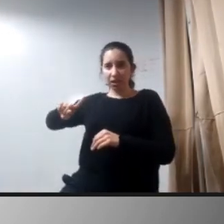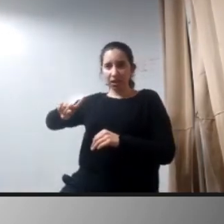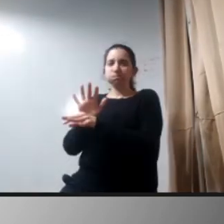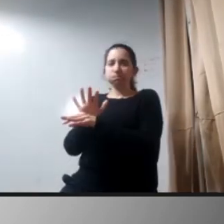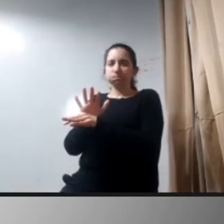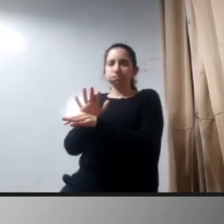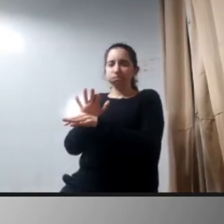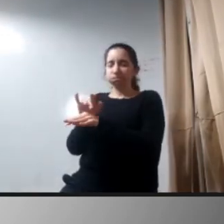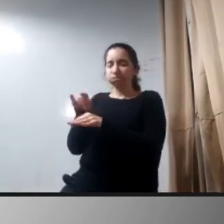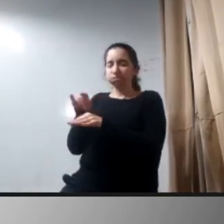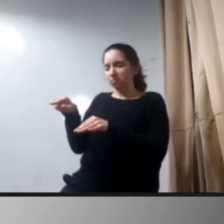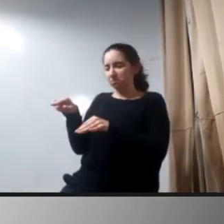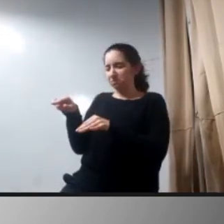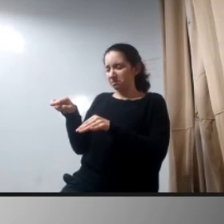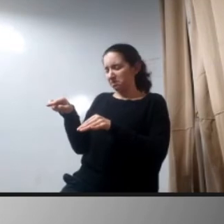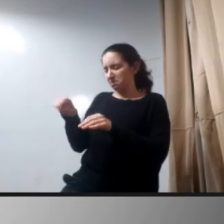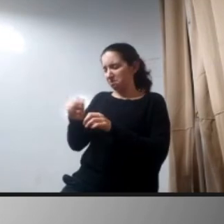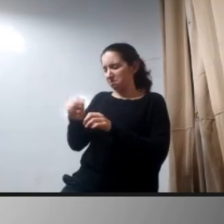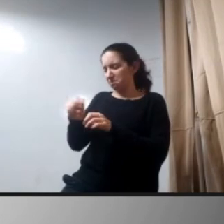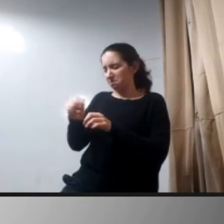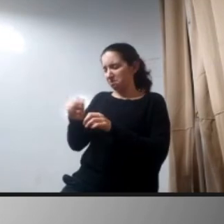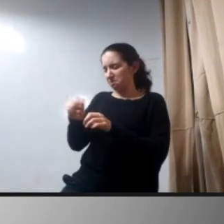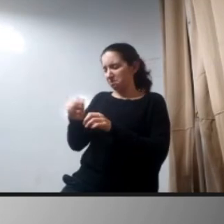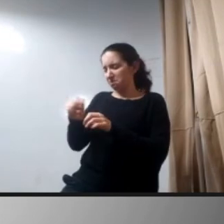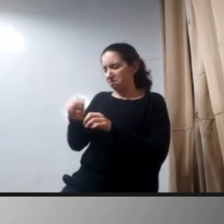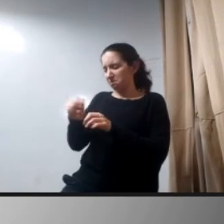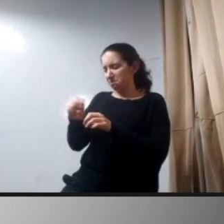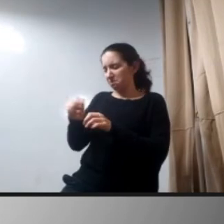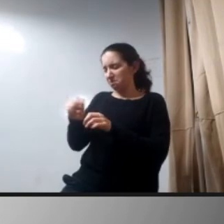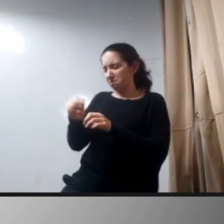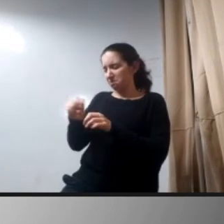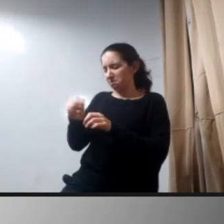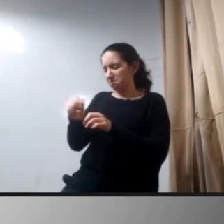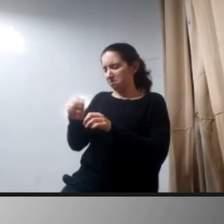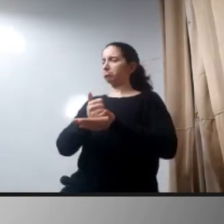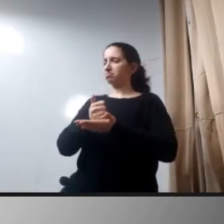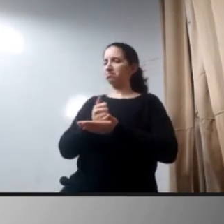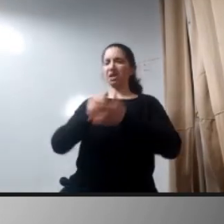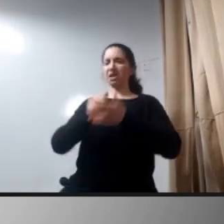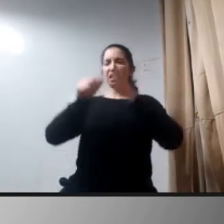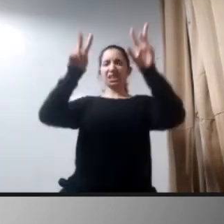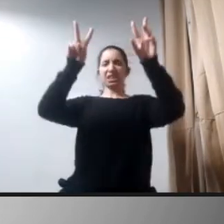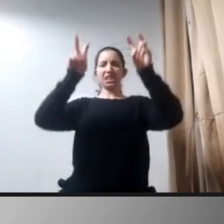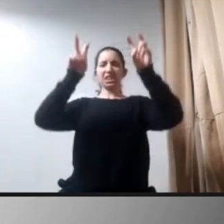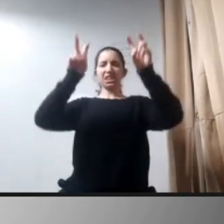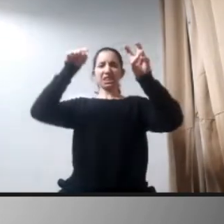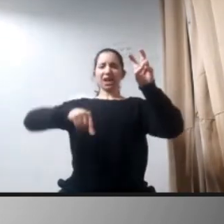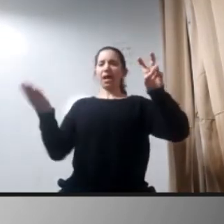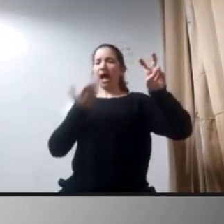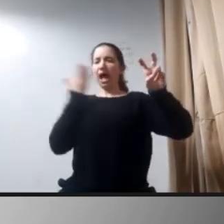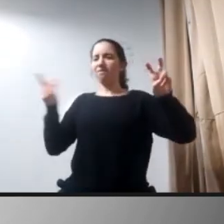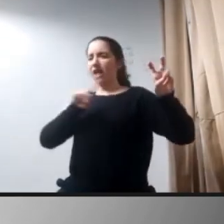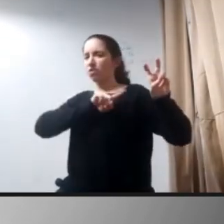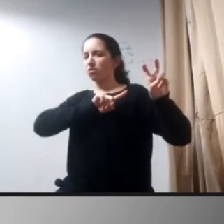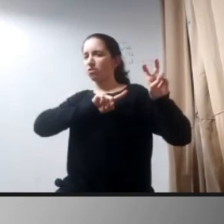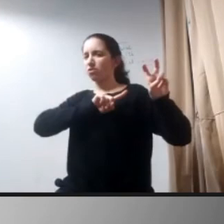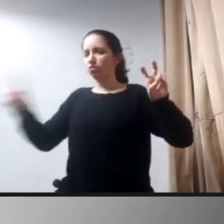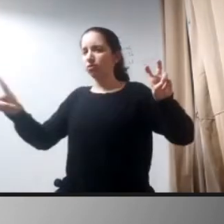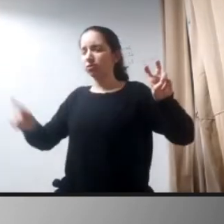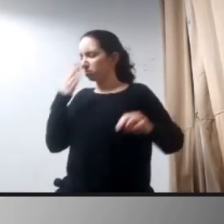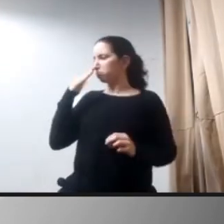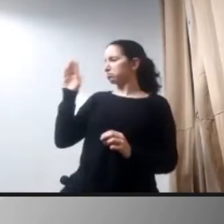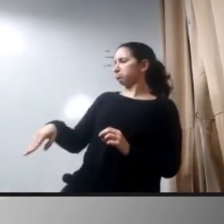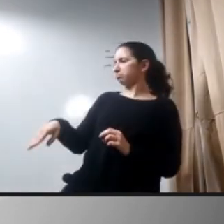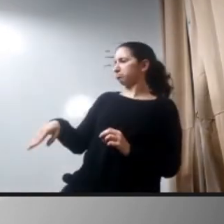dijo eso. Lo que hizo fue pararse en la autoridad científica para decir, este tema no vamos a hablar, y humillar a